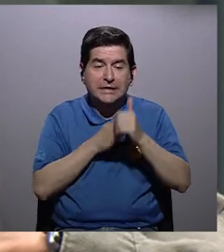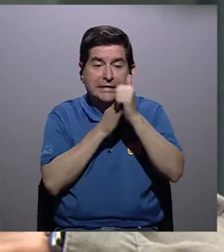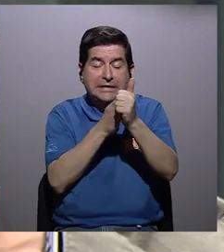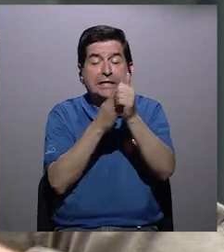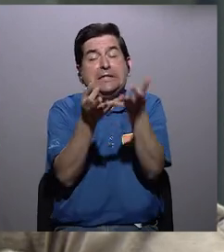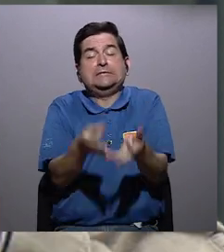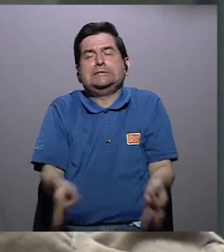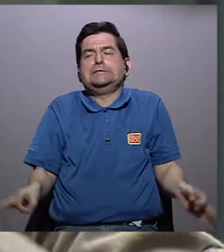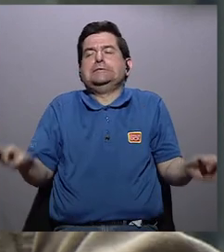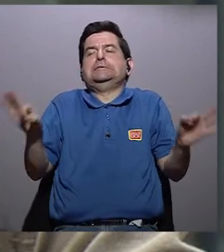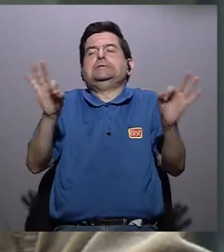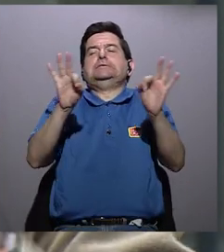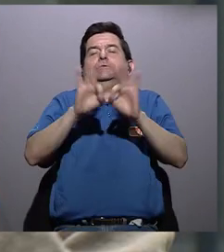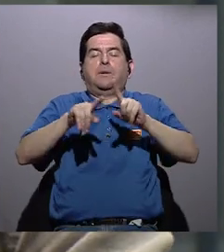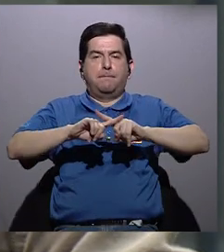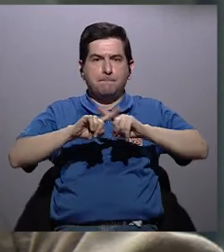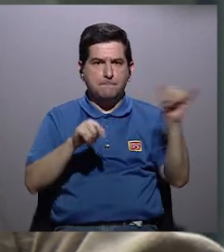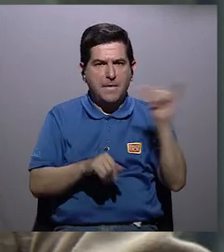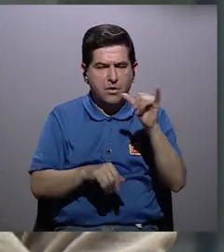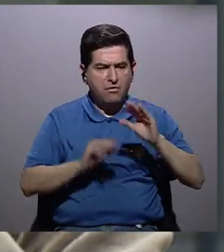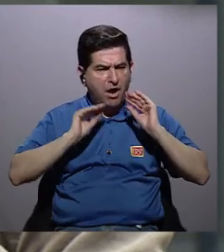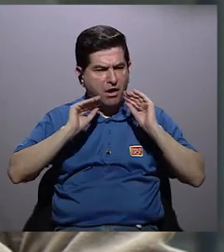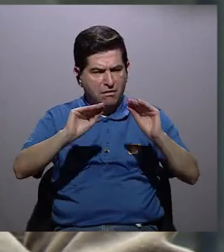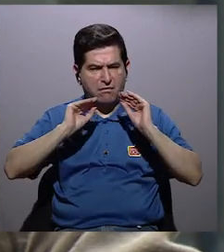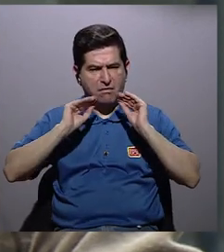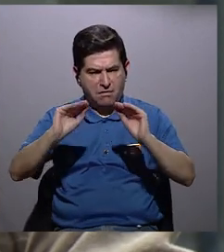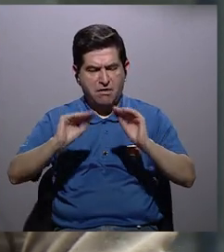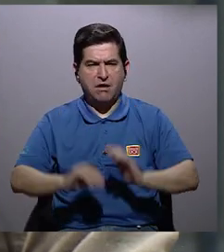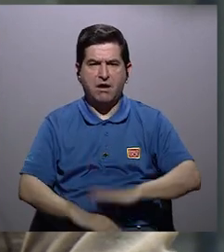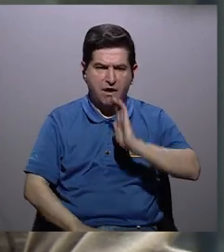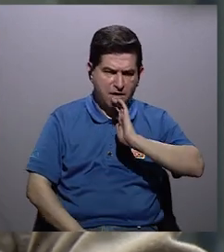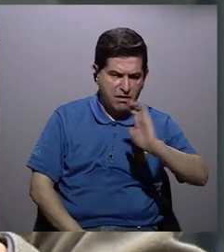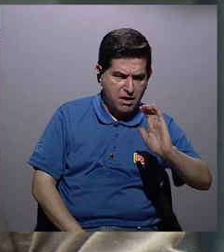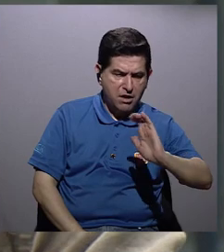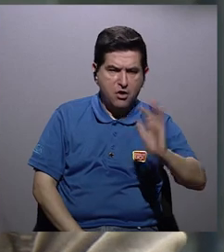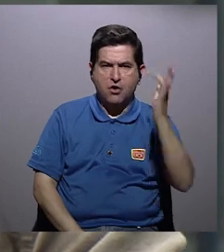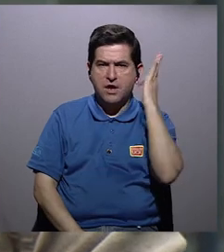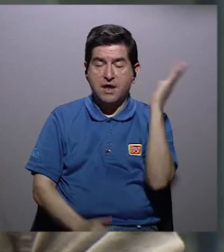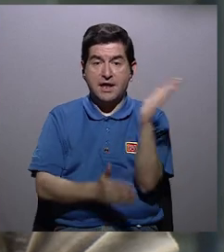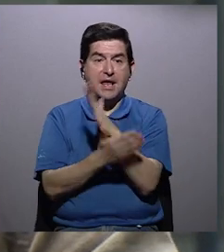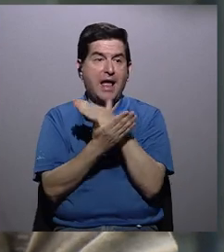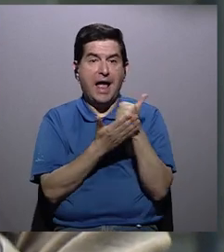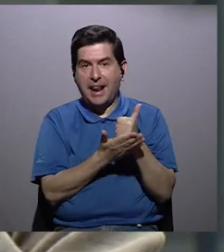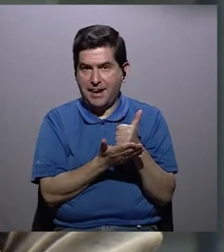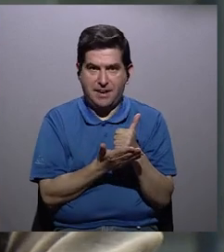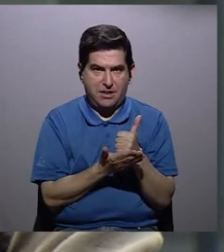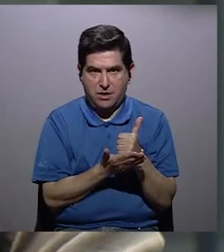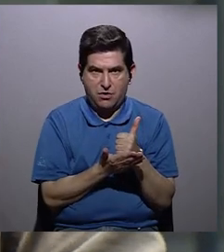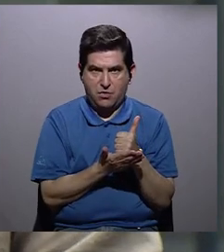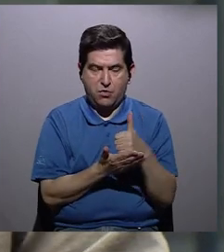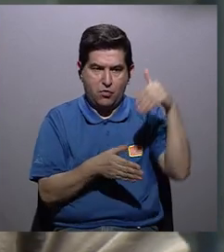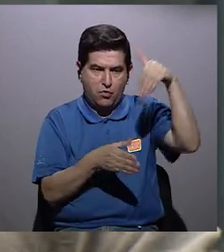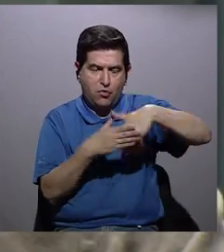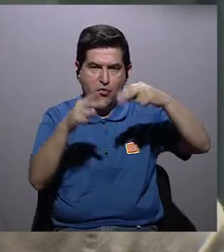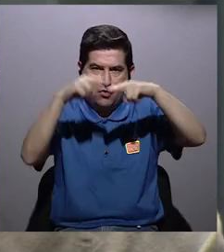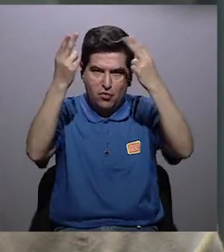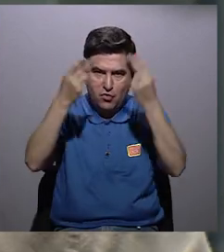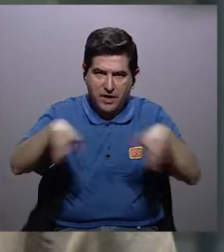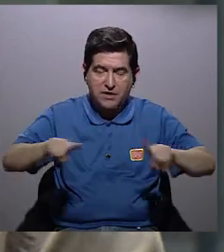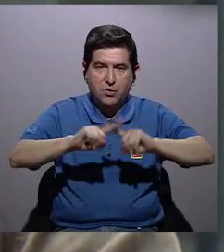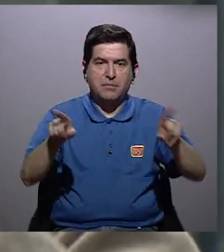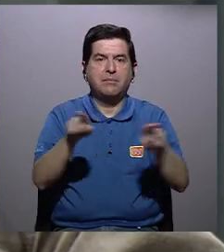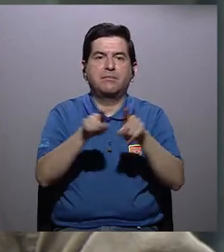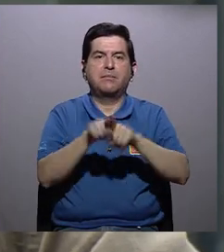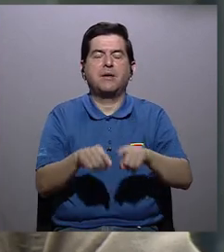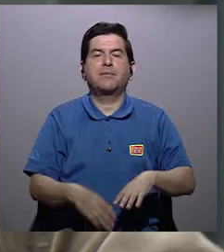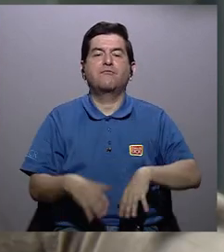es fundamental, pero también hay que enseñarles al niño y a la niña algo que está en la internet, pero también fuera del